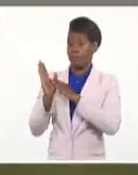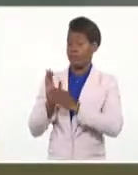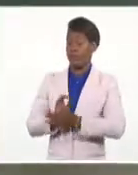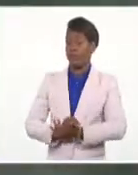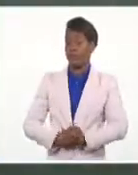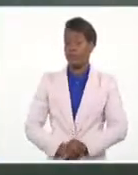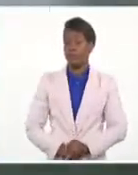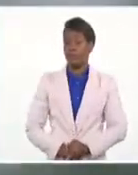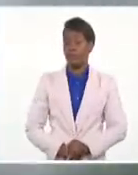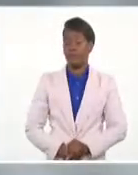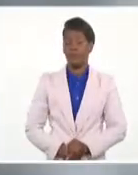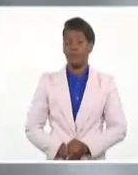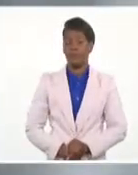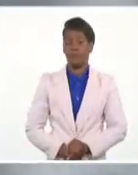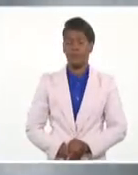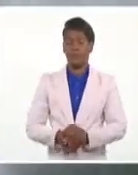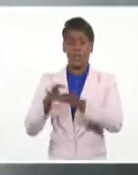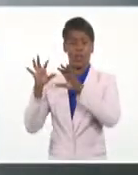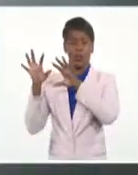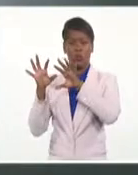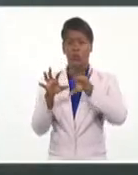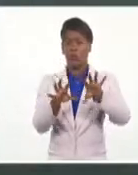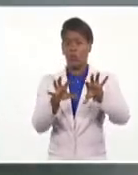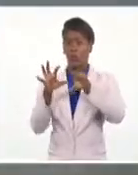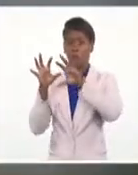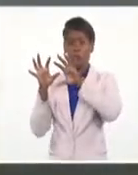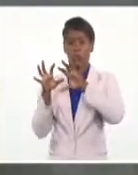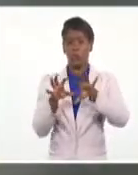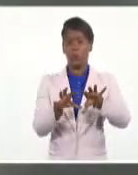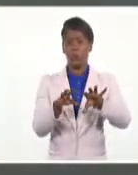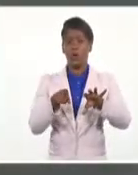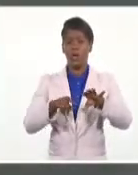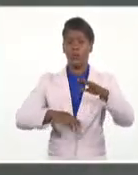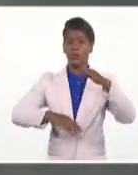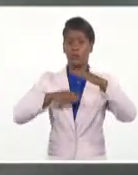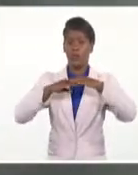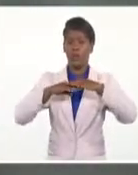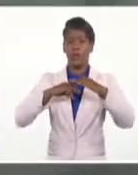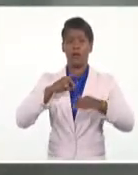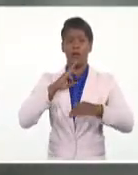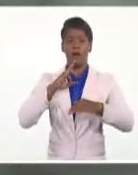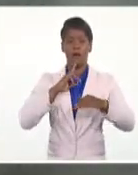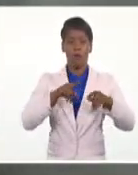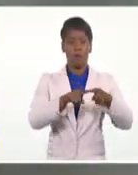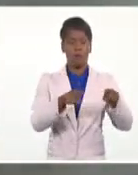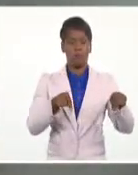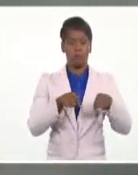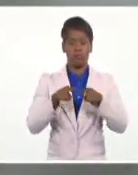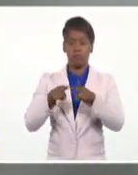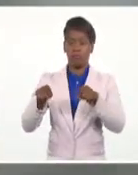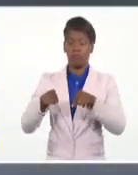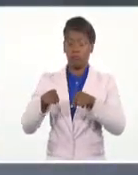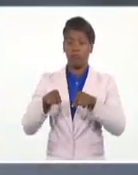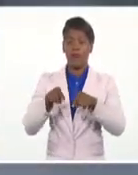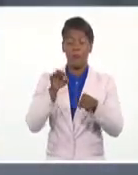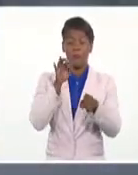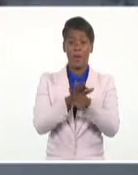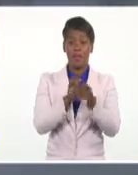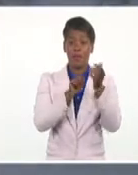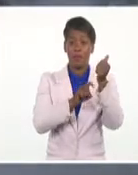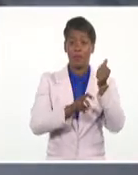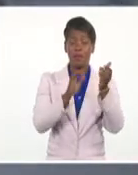Las precipitaciones más intensas asociadas al evento fueron reportadas en provincias desde Mayabeque